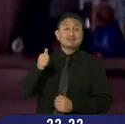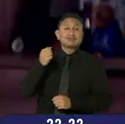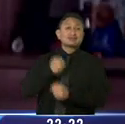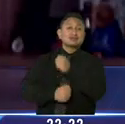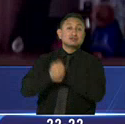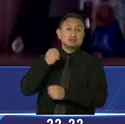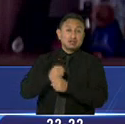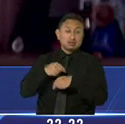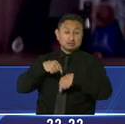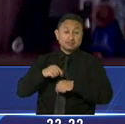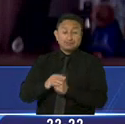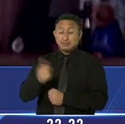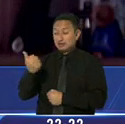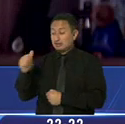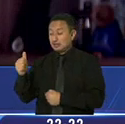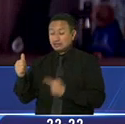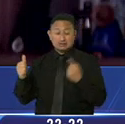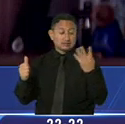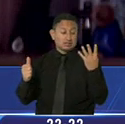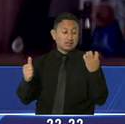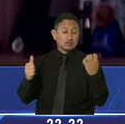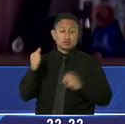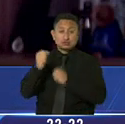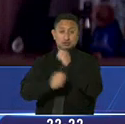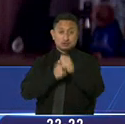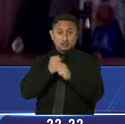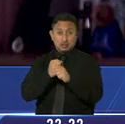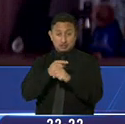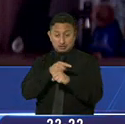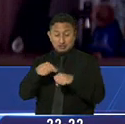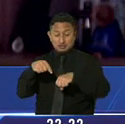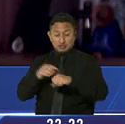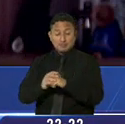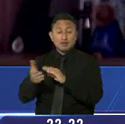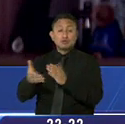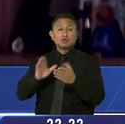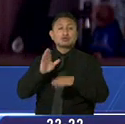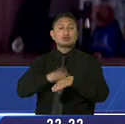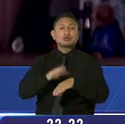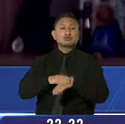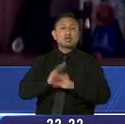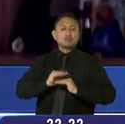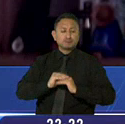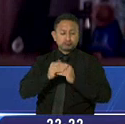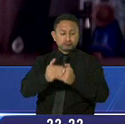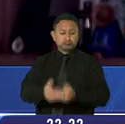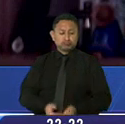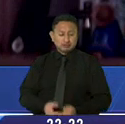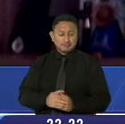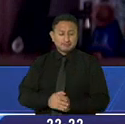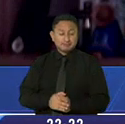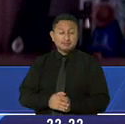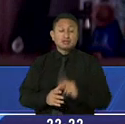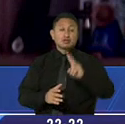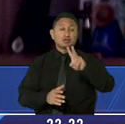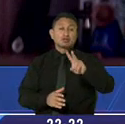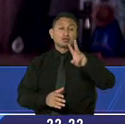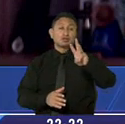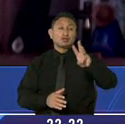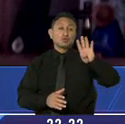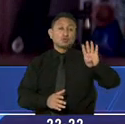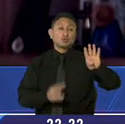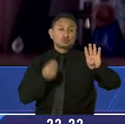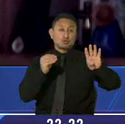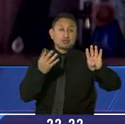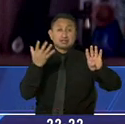14 años han muerto por causas asociadas al embarazo, al parto, al puerperio. Hay 264 adolescentes entre 15 y